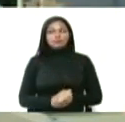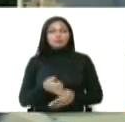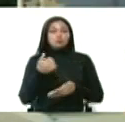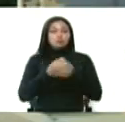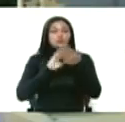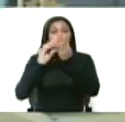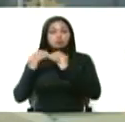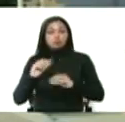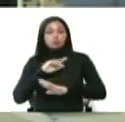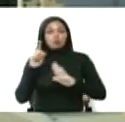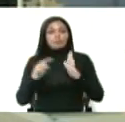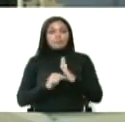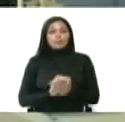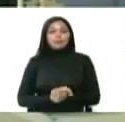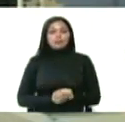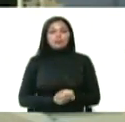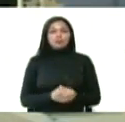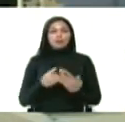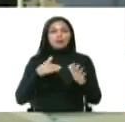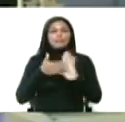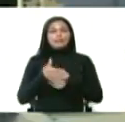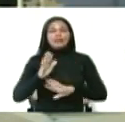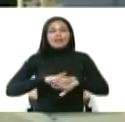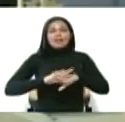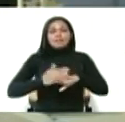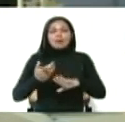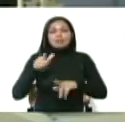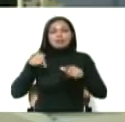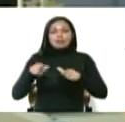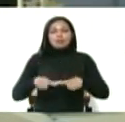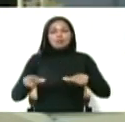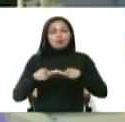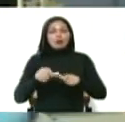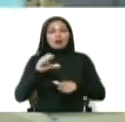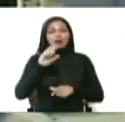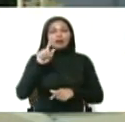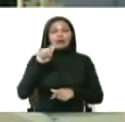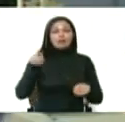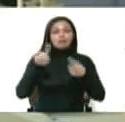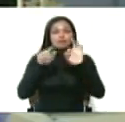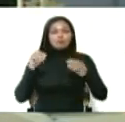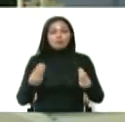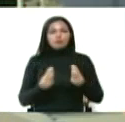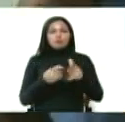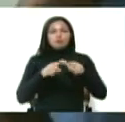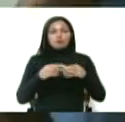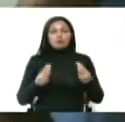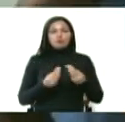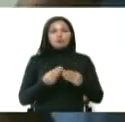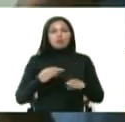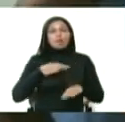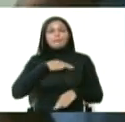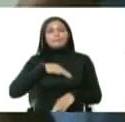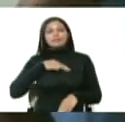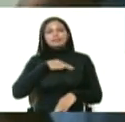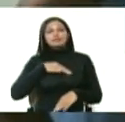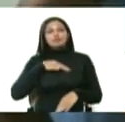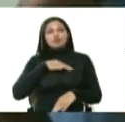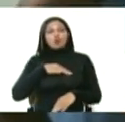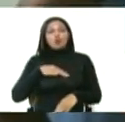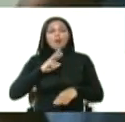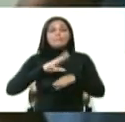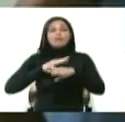refacción total. Eso es lo que ha pasado aquí, presidente, en el CAP de la Isabelica, conjuntamente con toda la misión médico cubana,